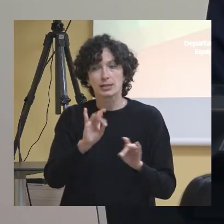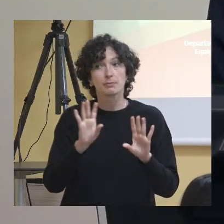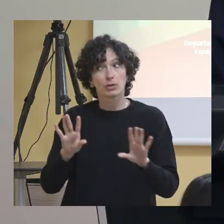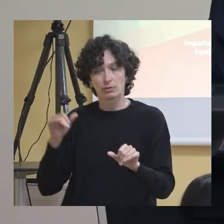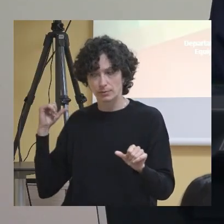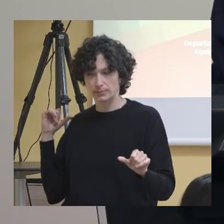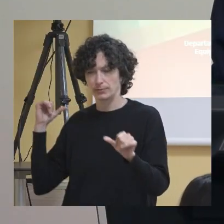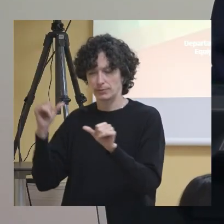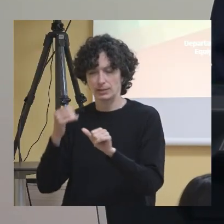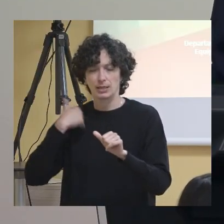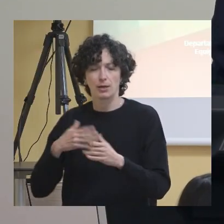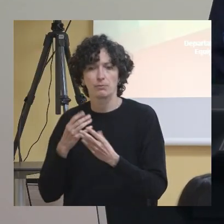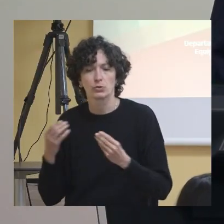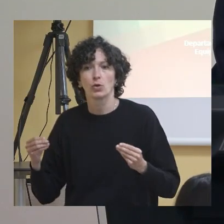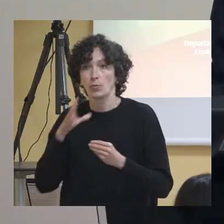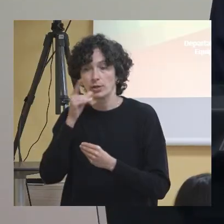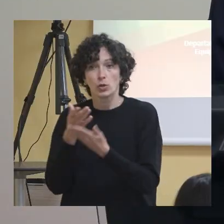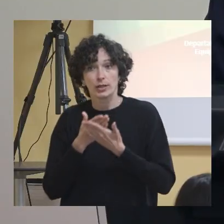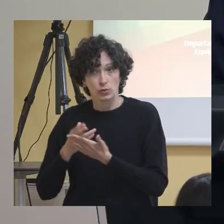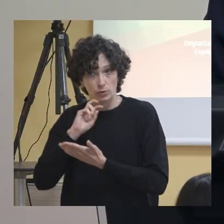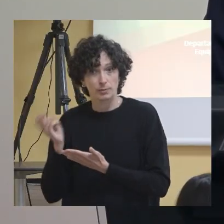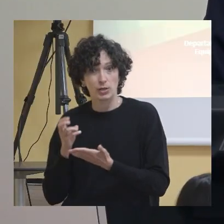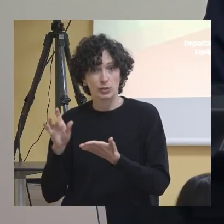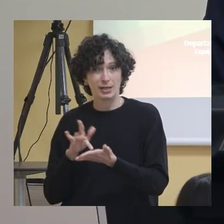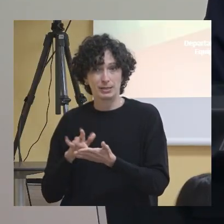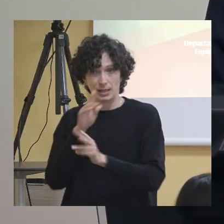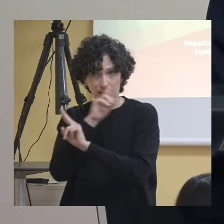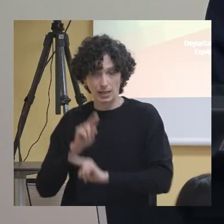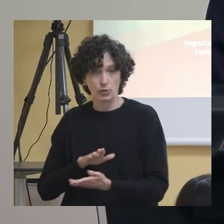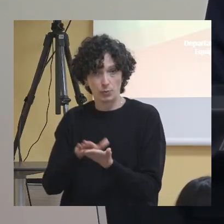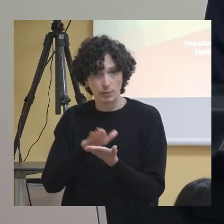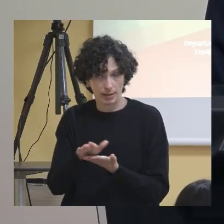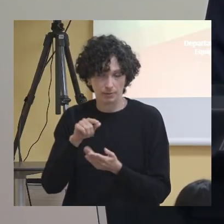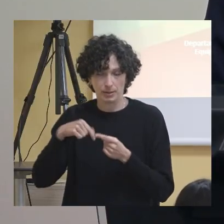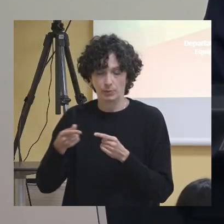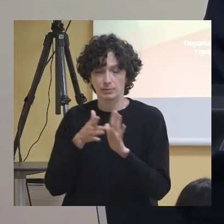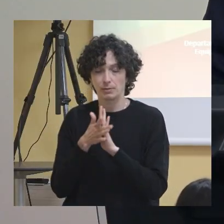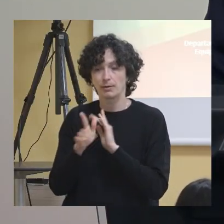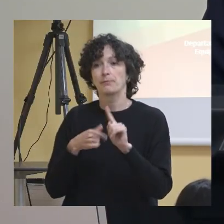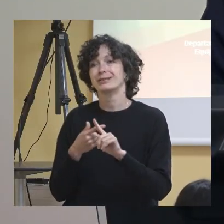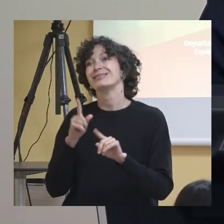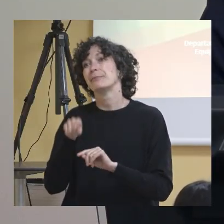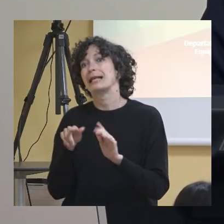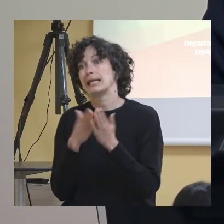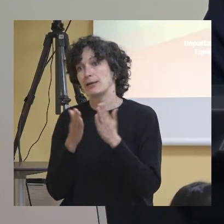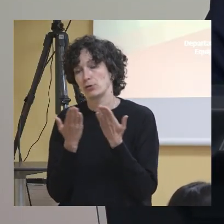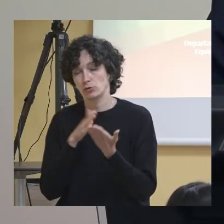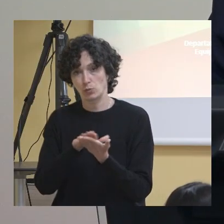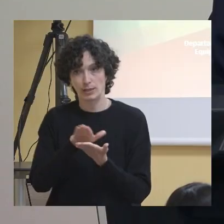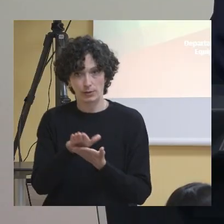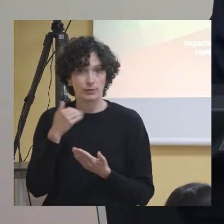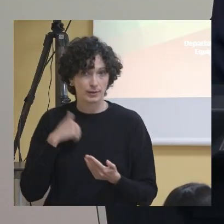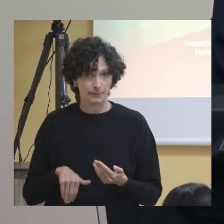publicar múltiples estudios en revistas internacionales que ya veréis y también libros que hemos editado. Y hay que